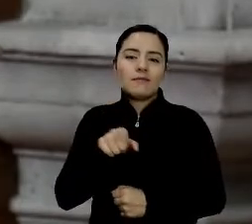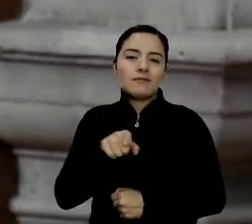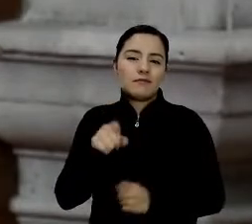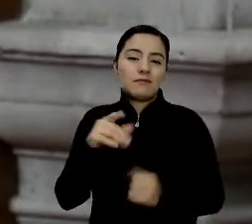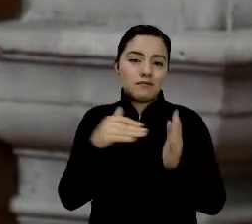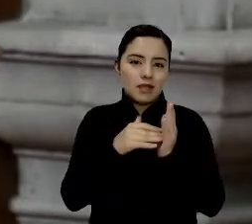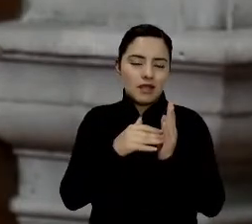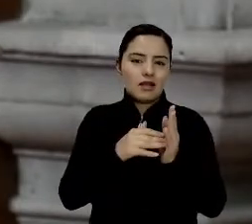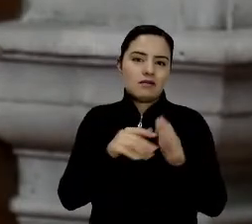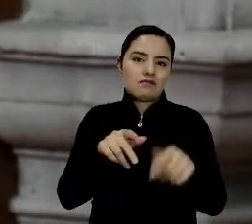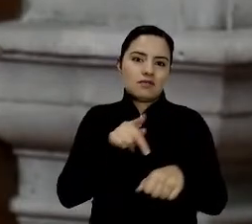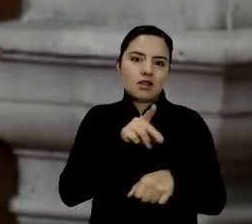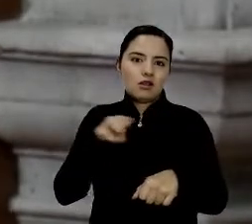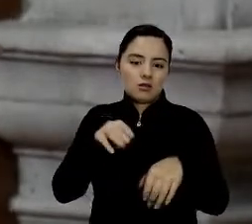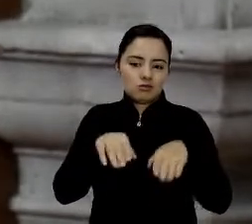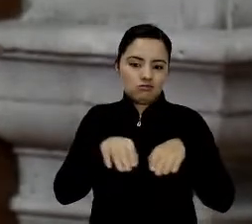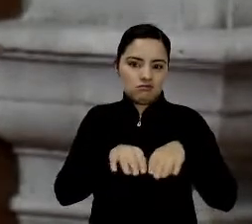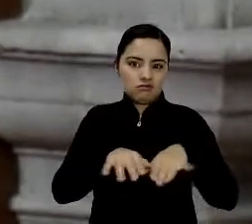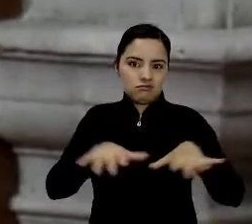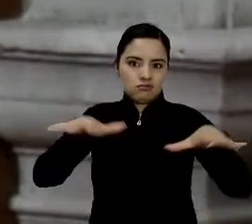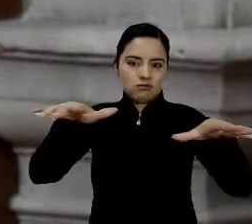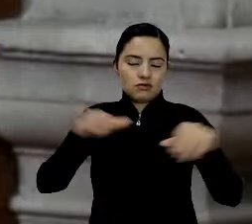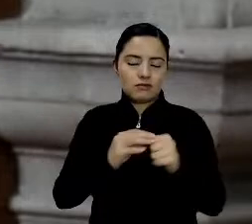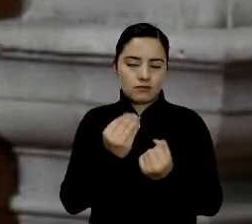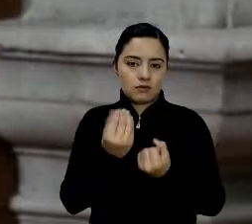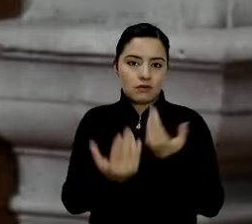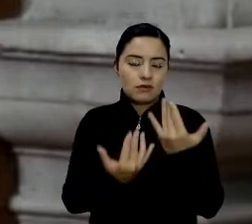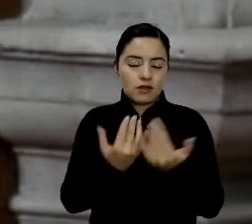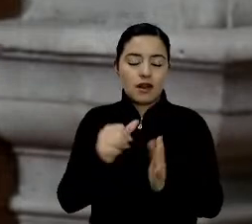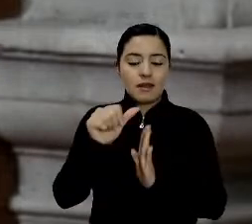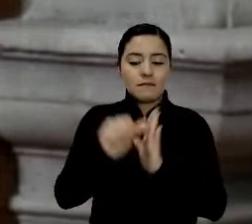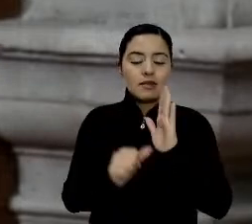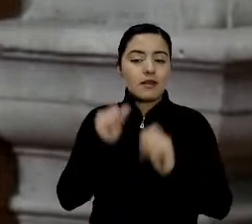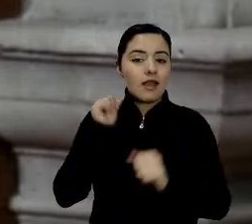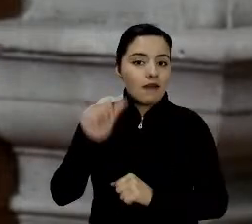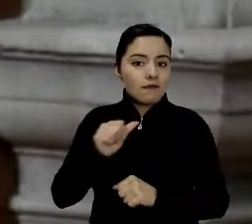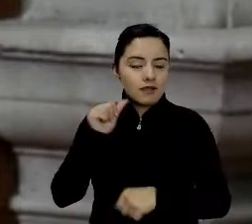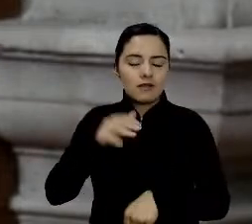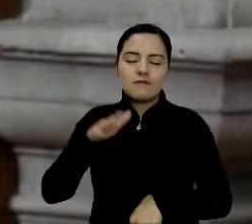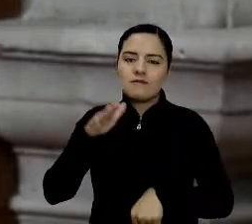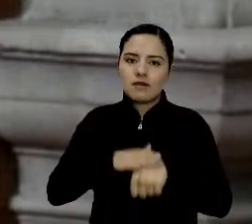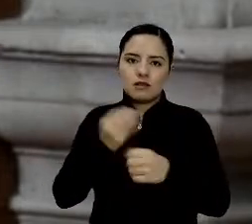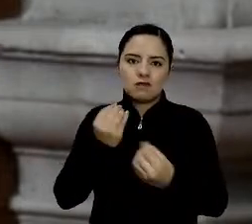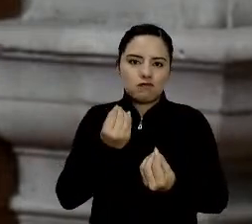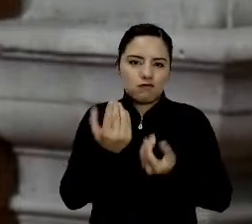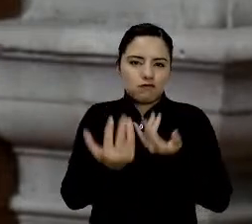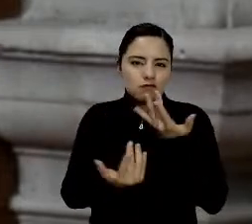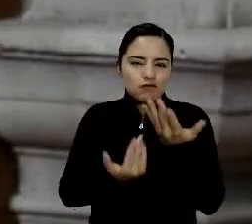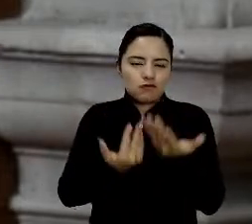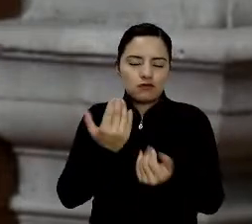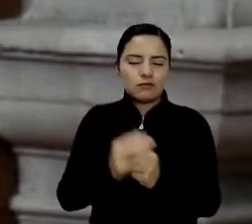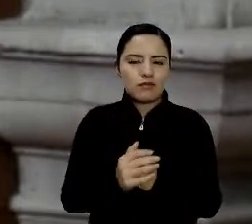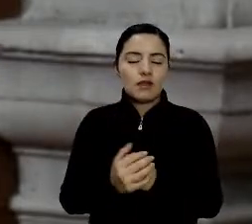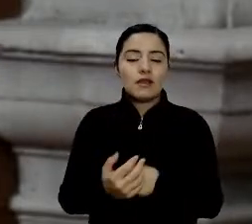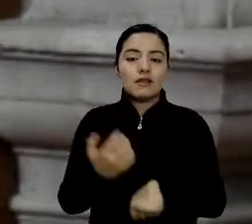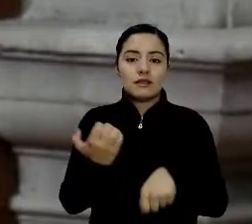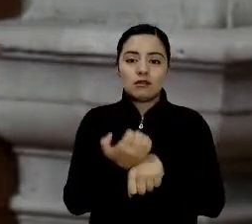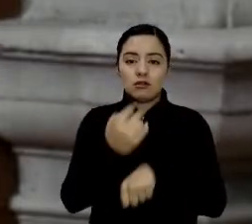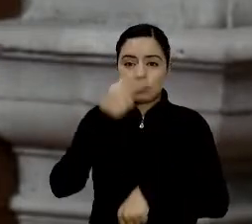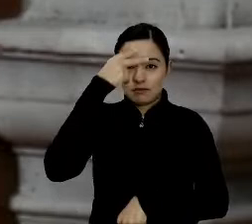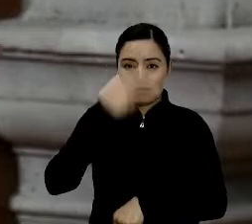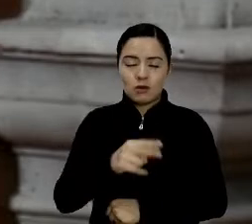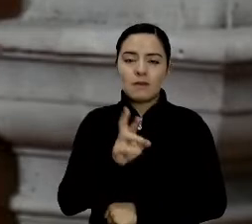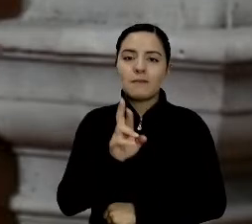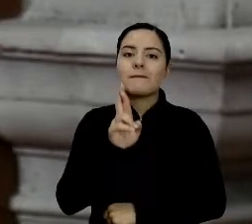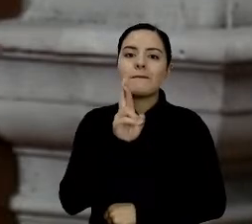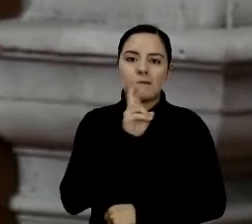mes de abril aumenta el número de incendios. Con el firme objetivo de construir un mejor Estado de México, los que